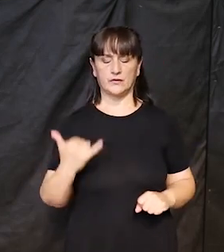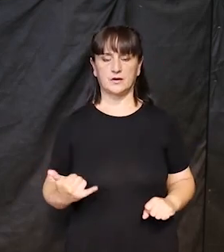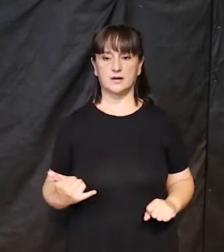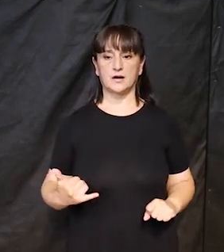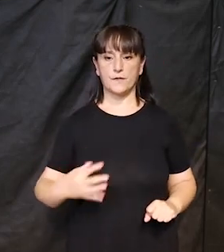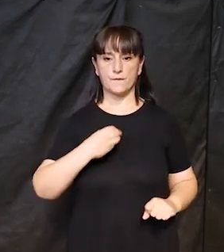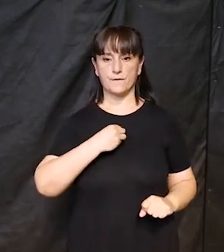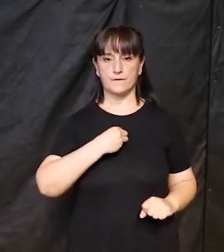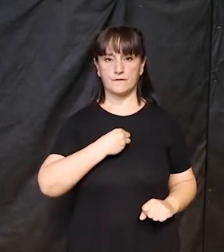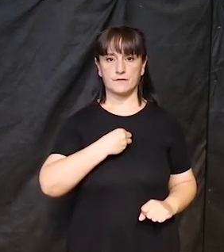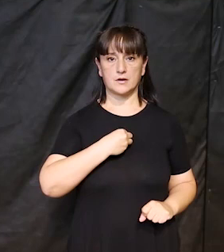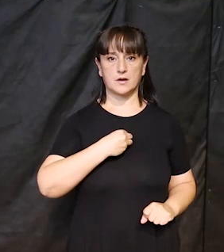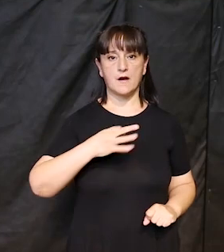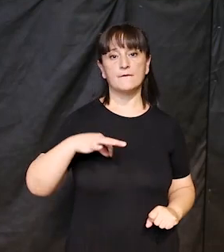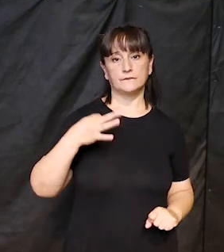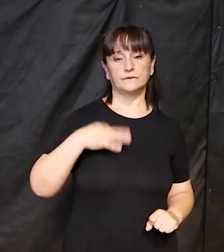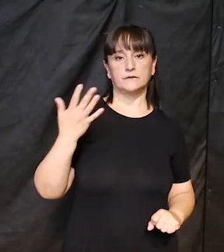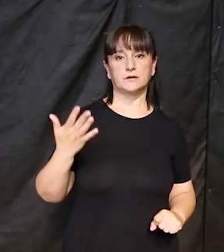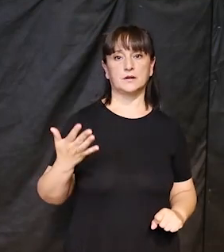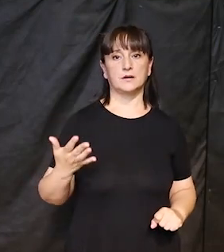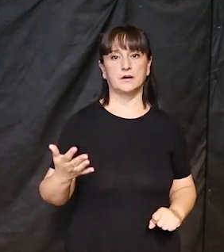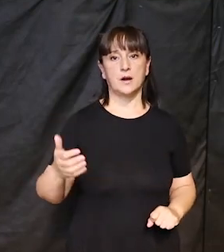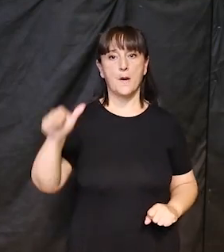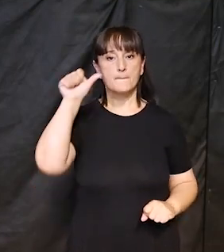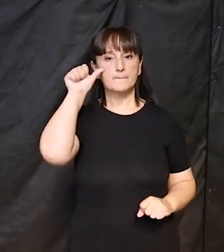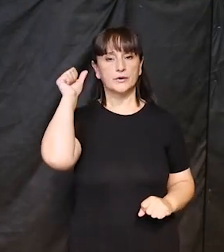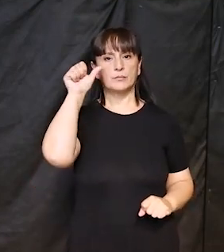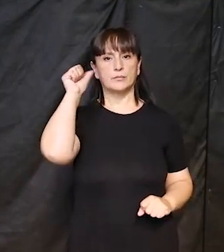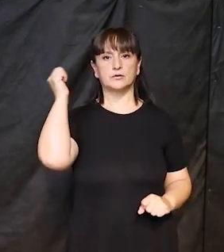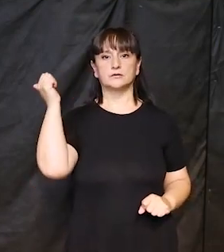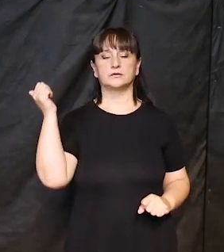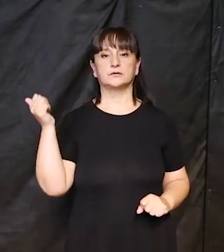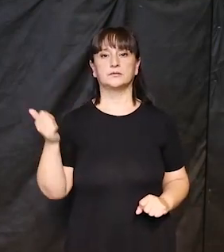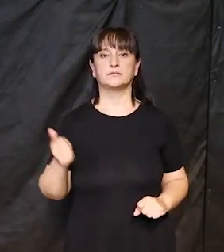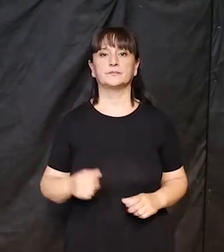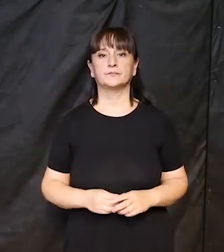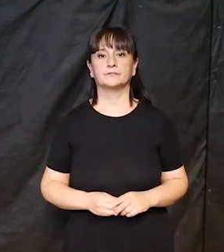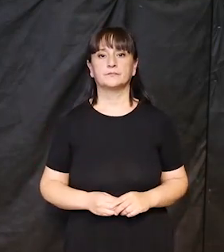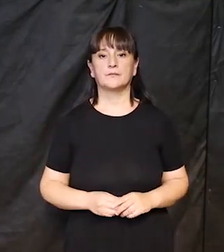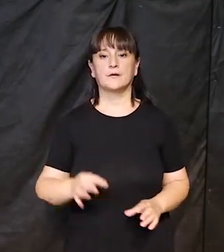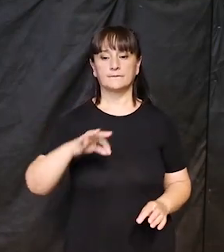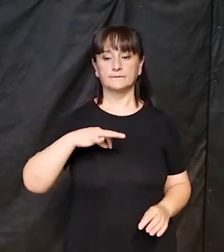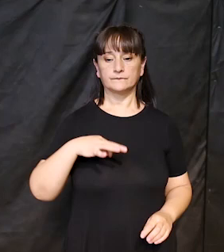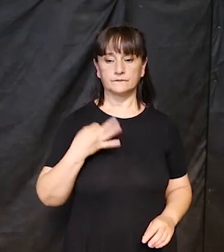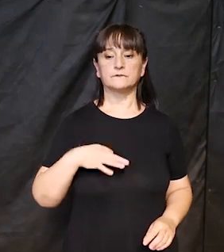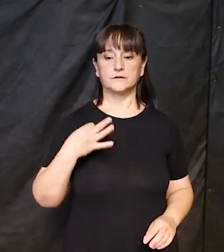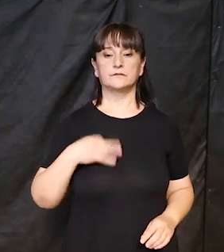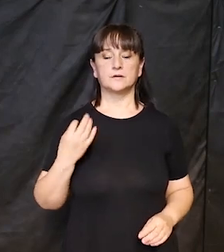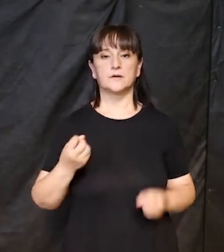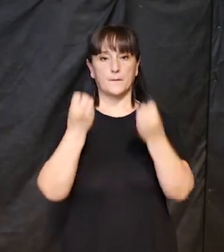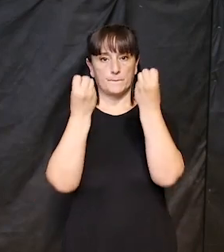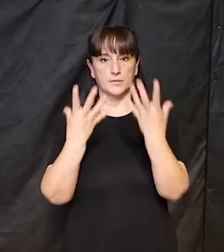una vida de principios y una de propósito porque la vida no es larga pero el tiempo que vivimos es